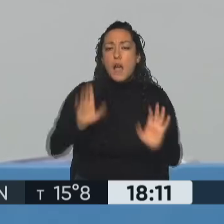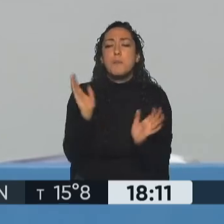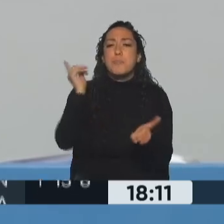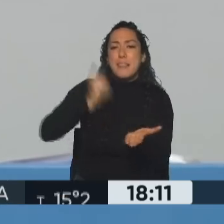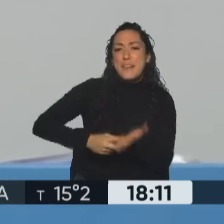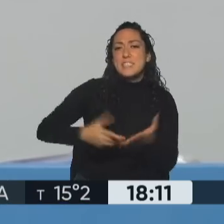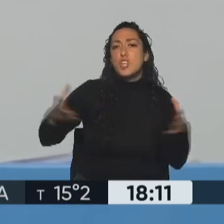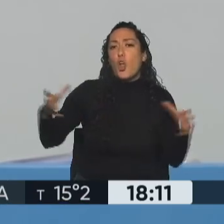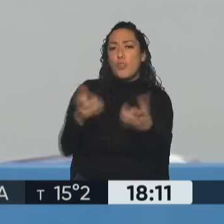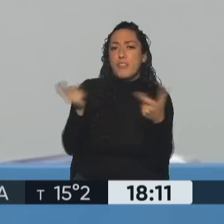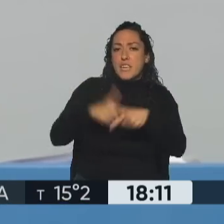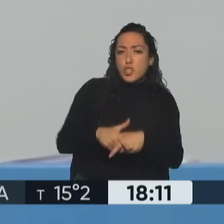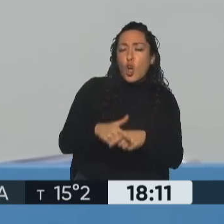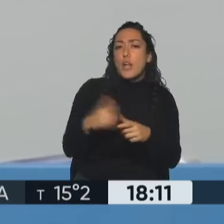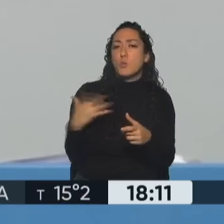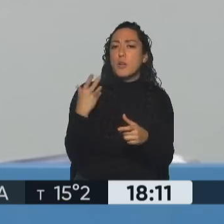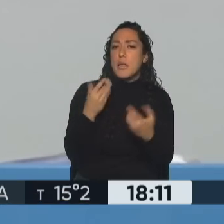del directorio permite a las autoridades,